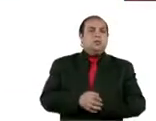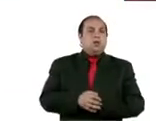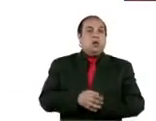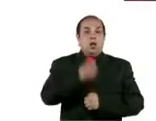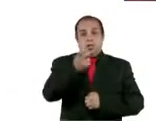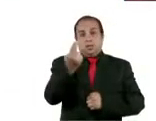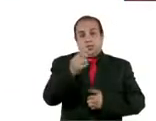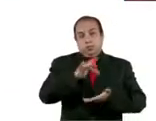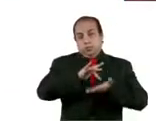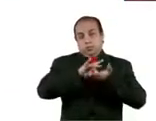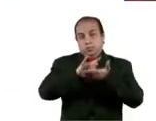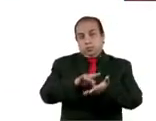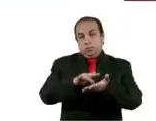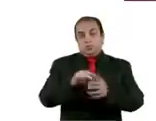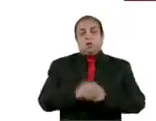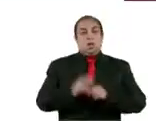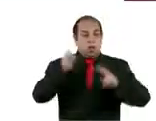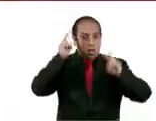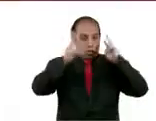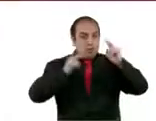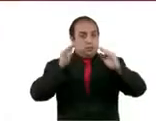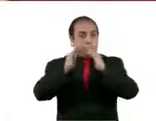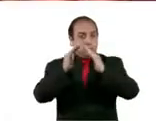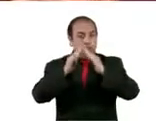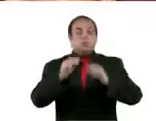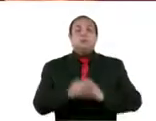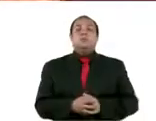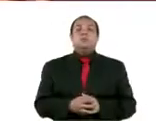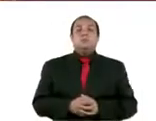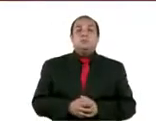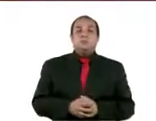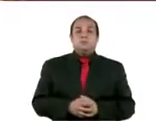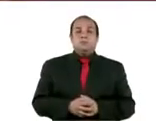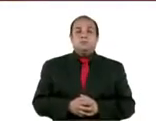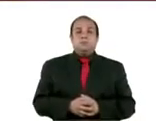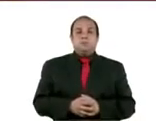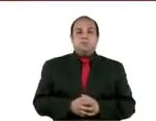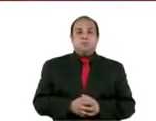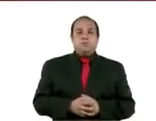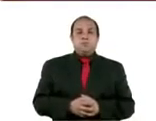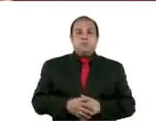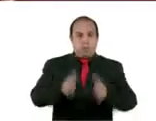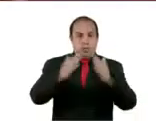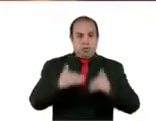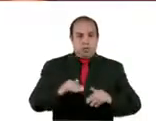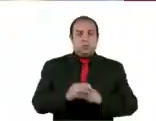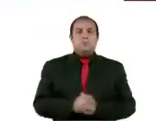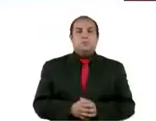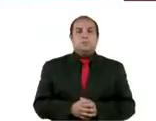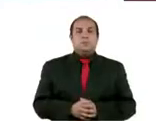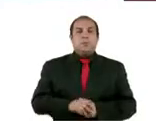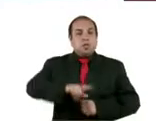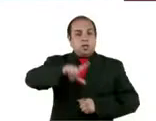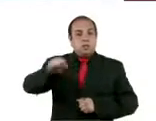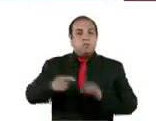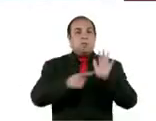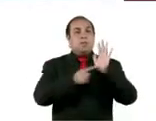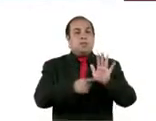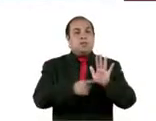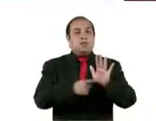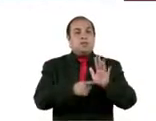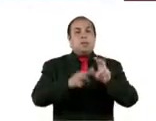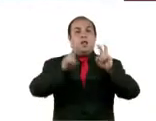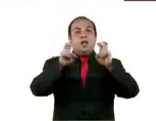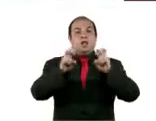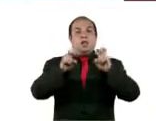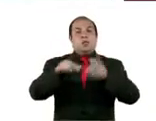apoyar en ese sentido con las visitas domiciliarias y después ya vamos adelante a presentar el tema de